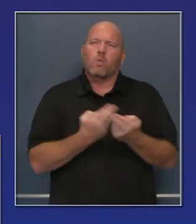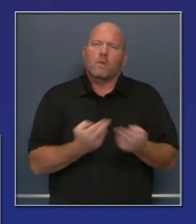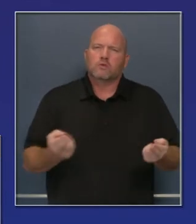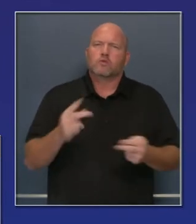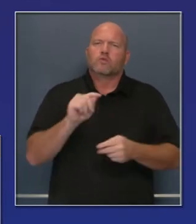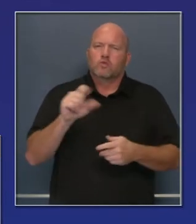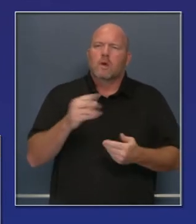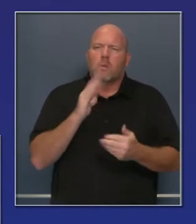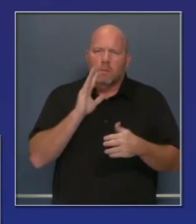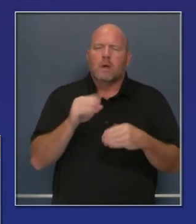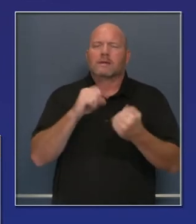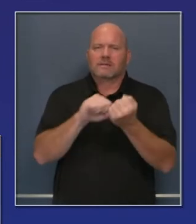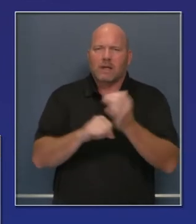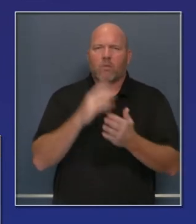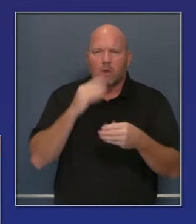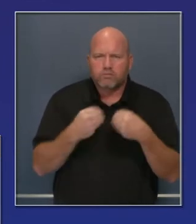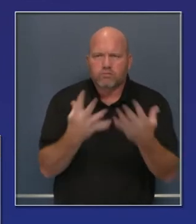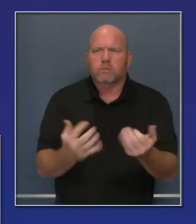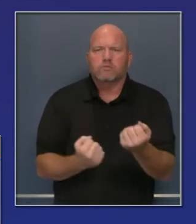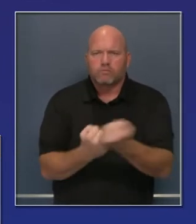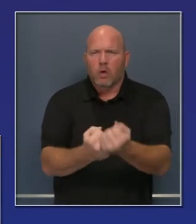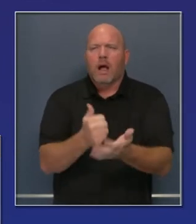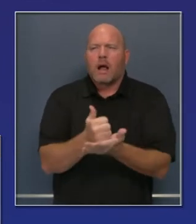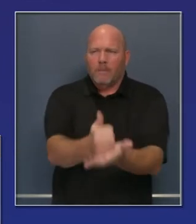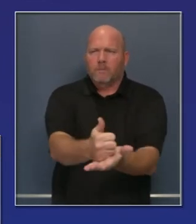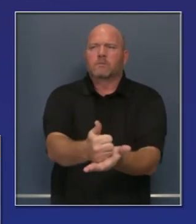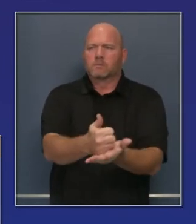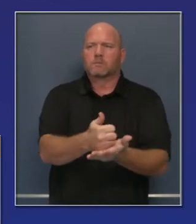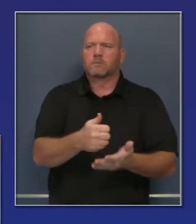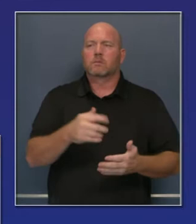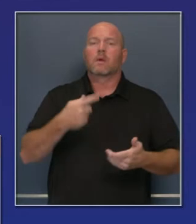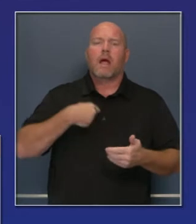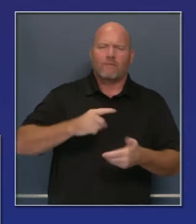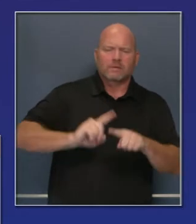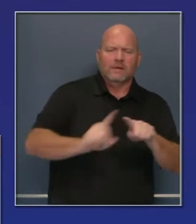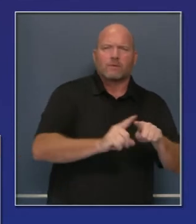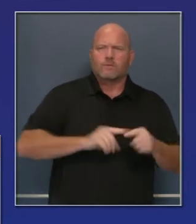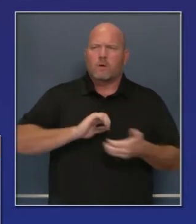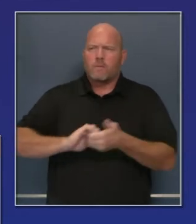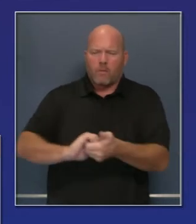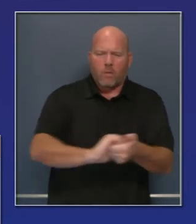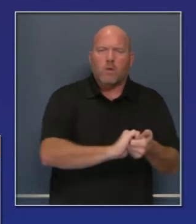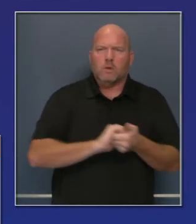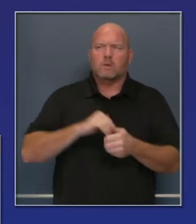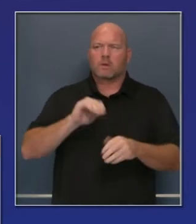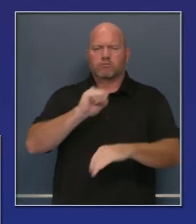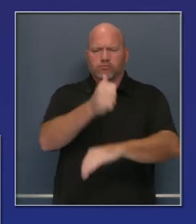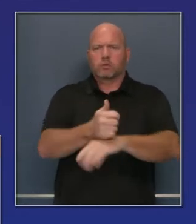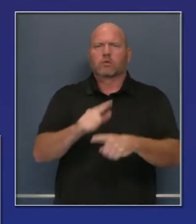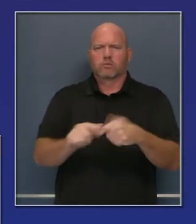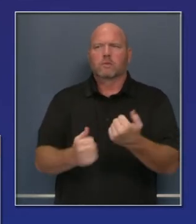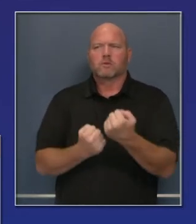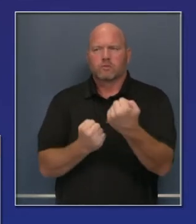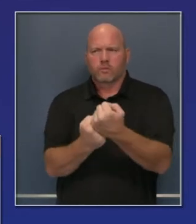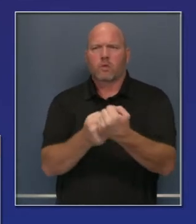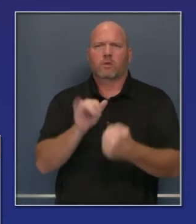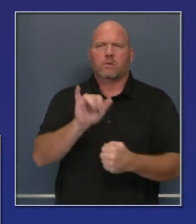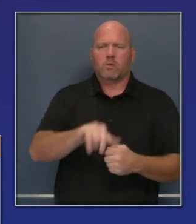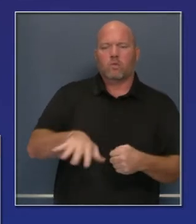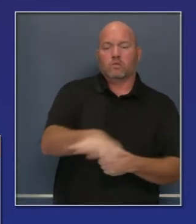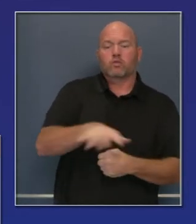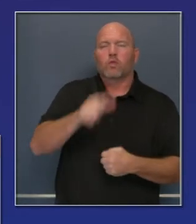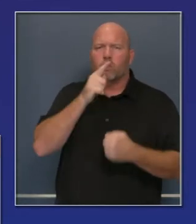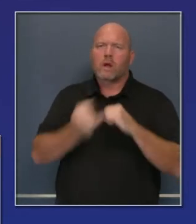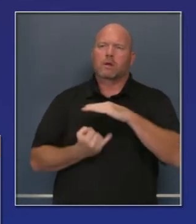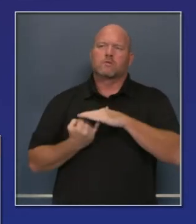en el estado junto con los socios locales, junto con nuestros socios filantrópicos que hemos implementado para ayudar